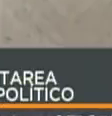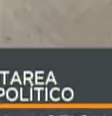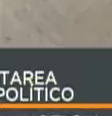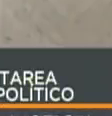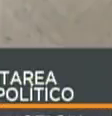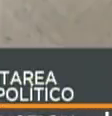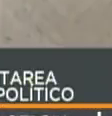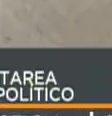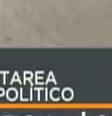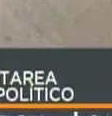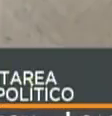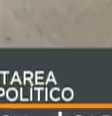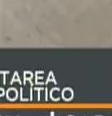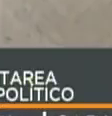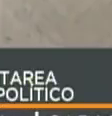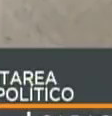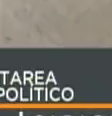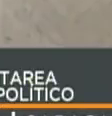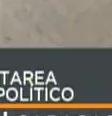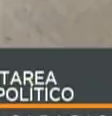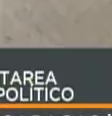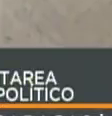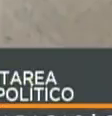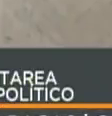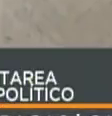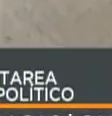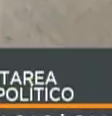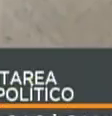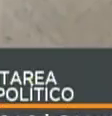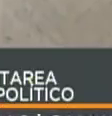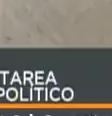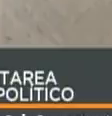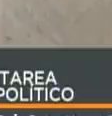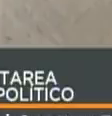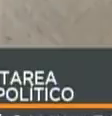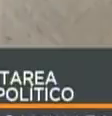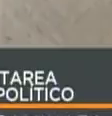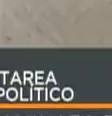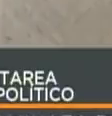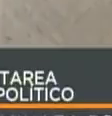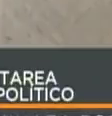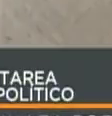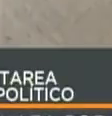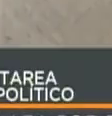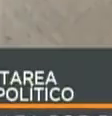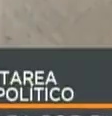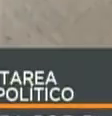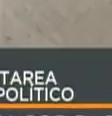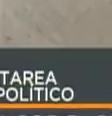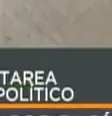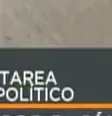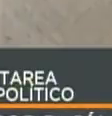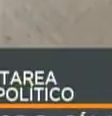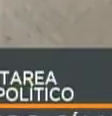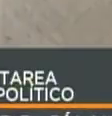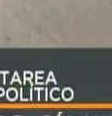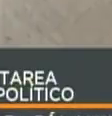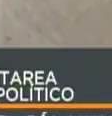Yo respeto la vida política de España, no nos metemos en la vida política de España. Espero que el nuevo